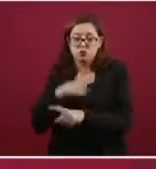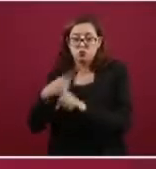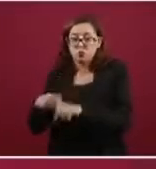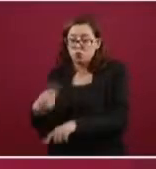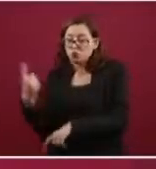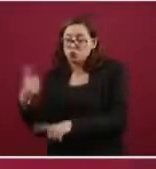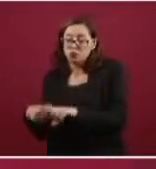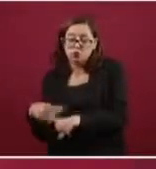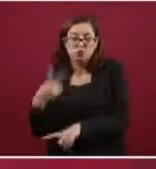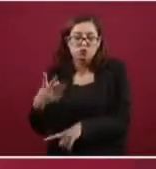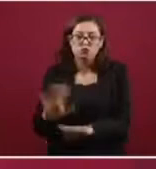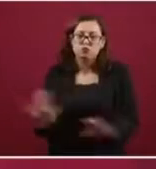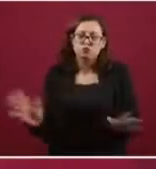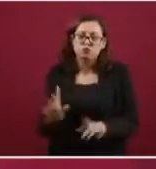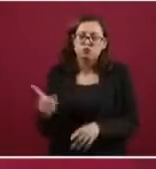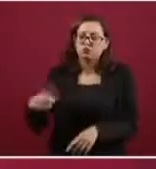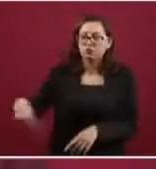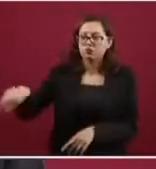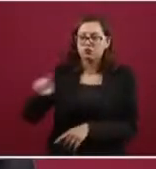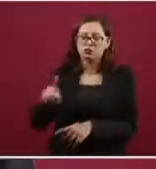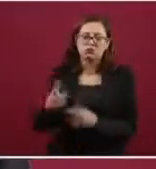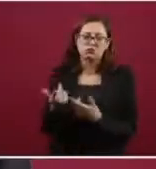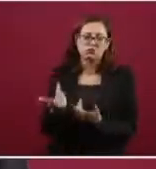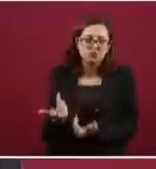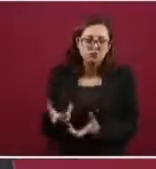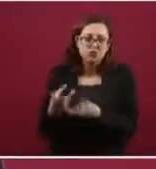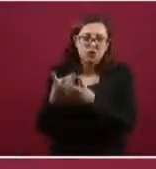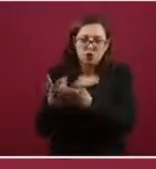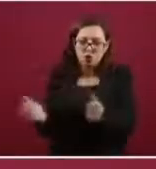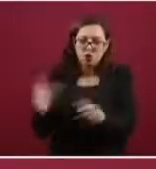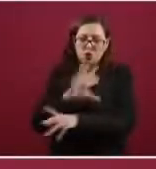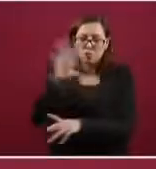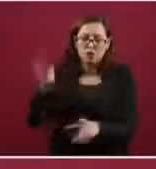si continúa la práctica, el siguiente mes, ¿qué ganamos? Hay que resolver de fondo el problema.